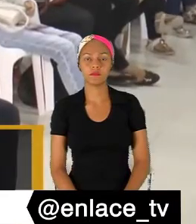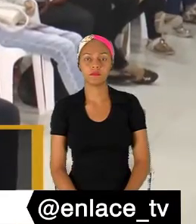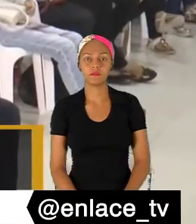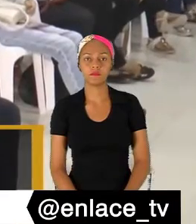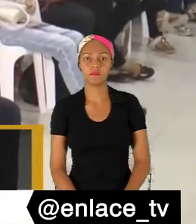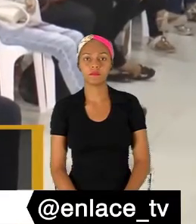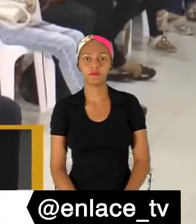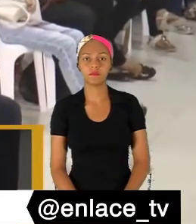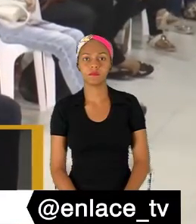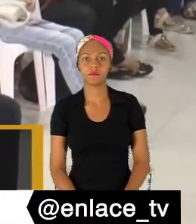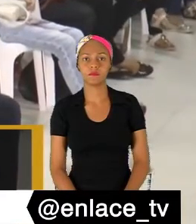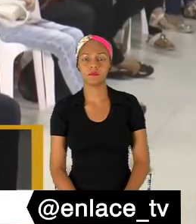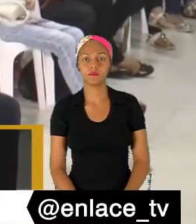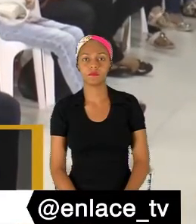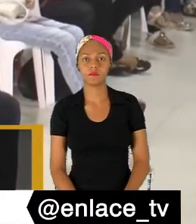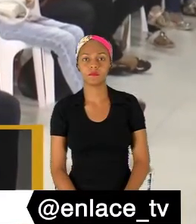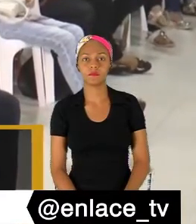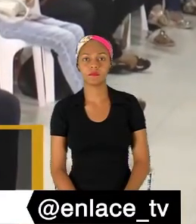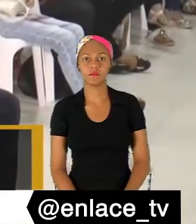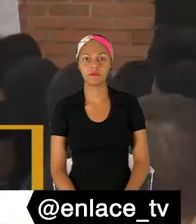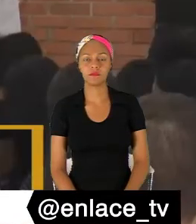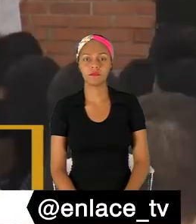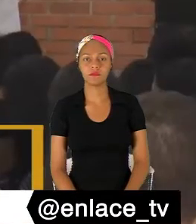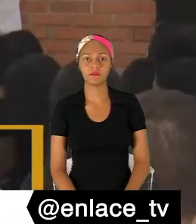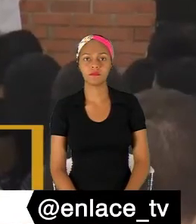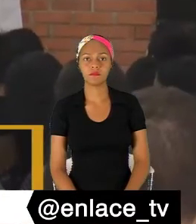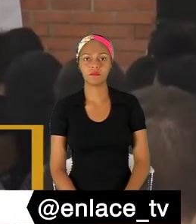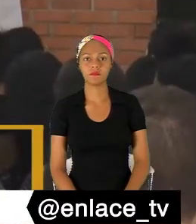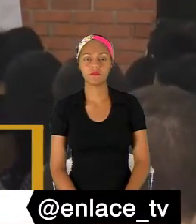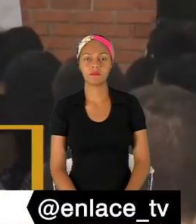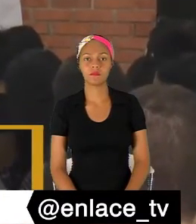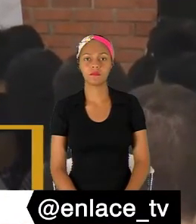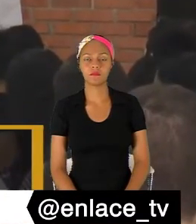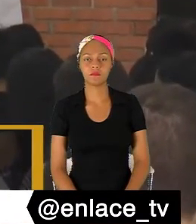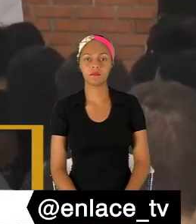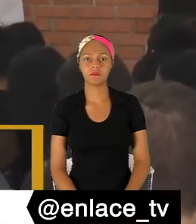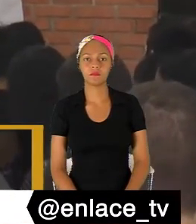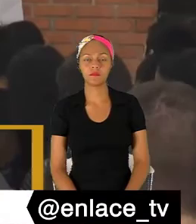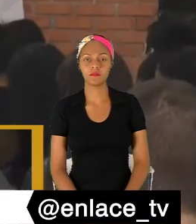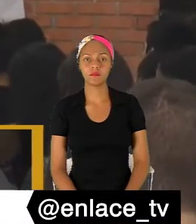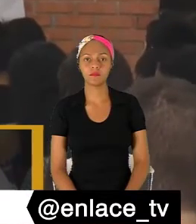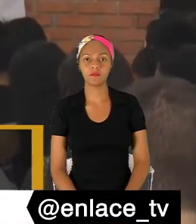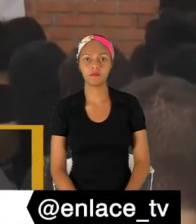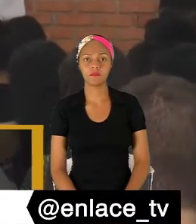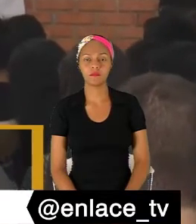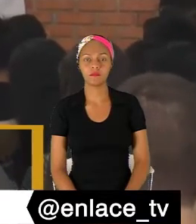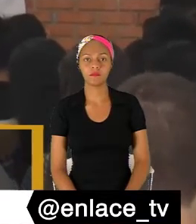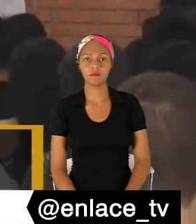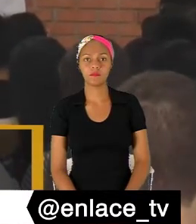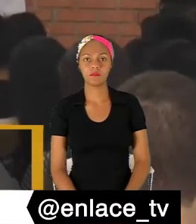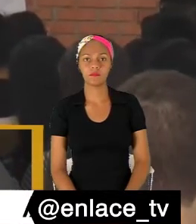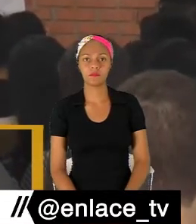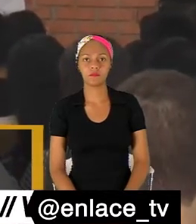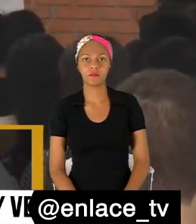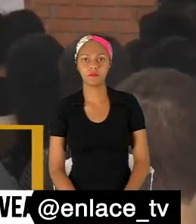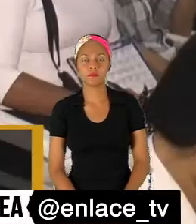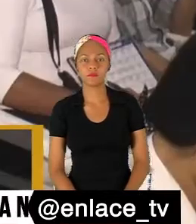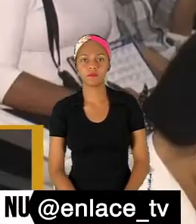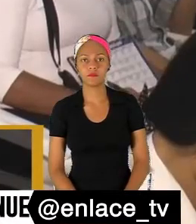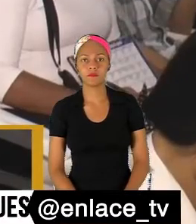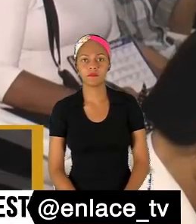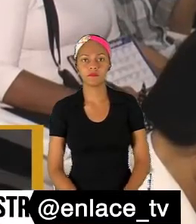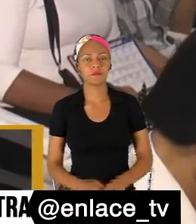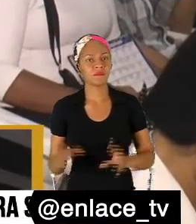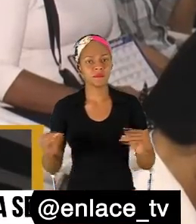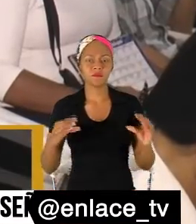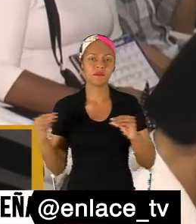aparecen los conflictos, son los conflictos políticos. Pero también los conflictos políticos se resuelven si uno ha sido bien educado en la escuela